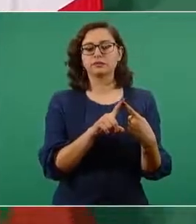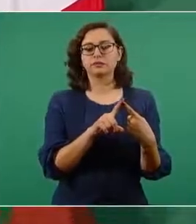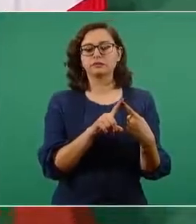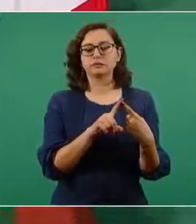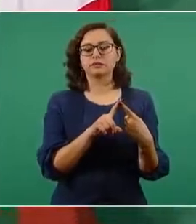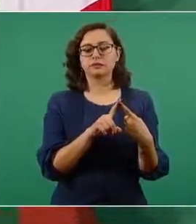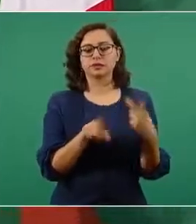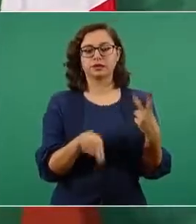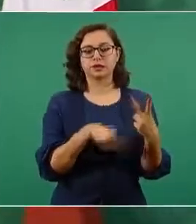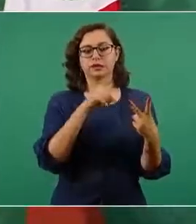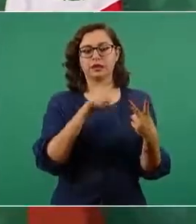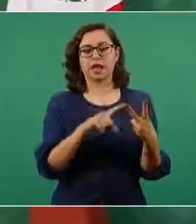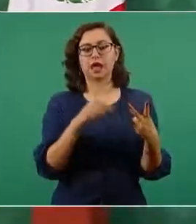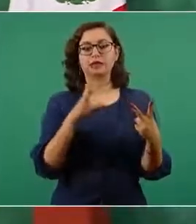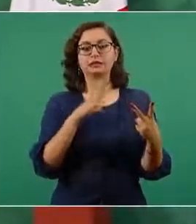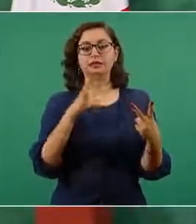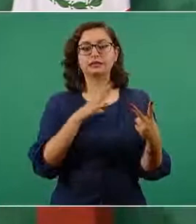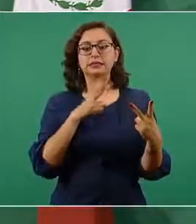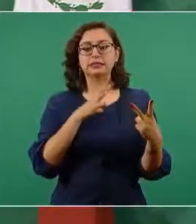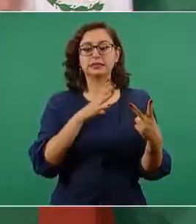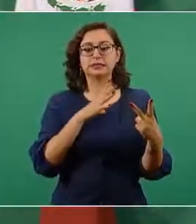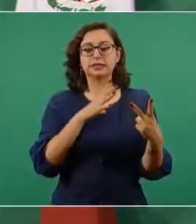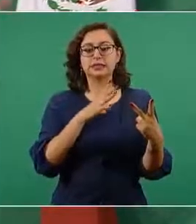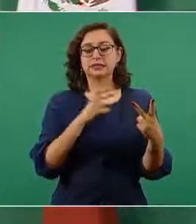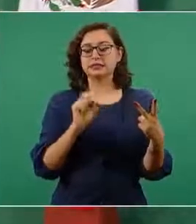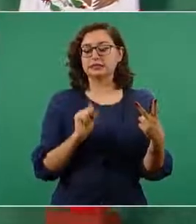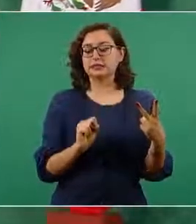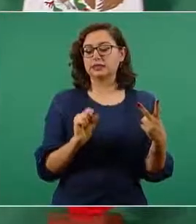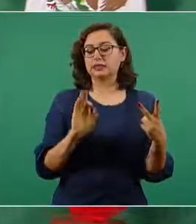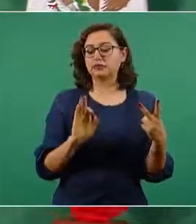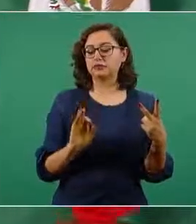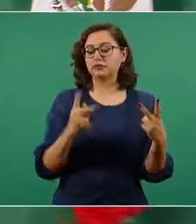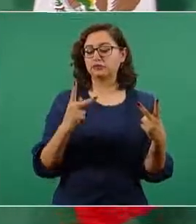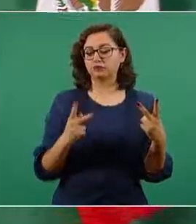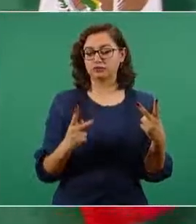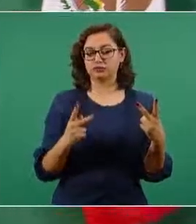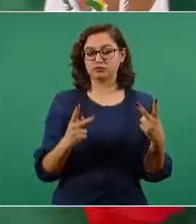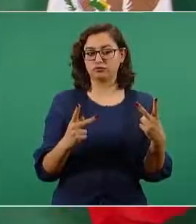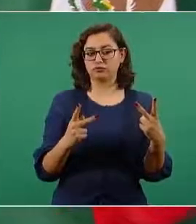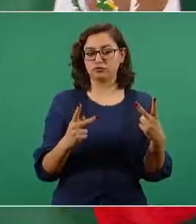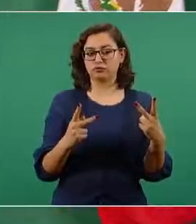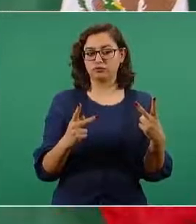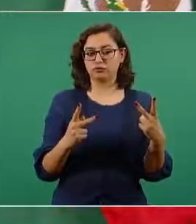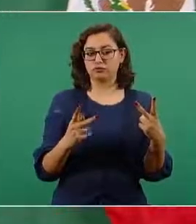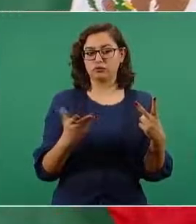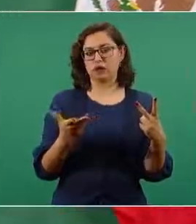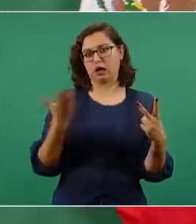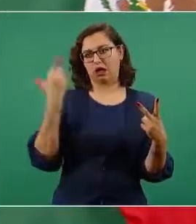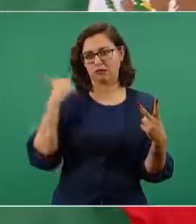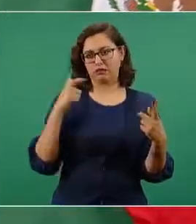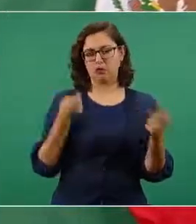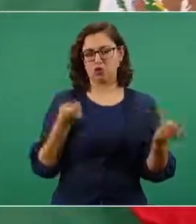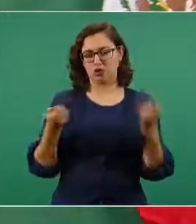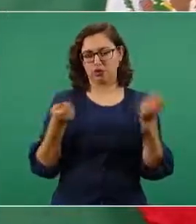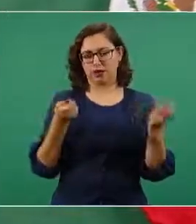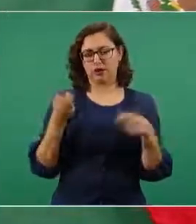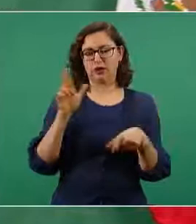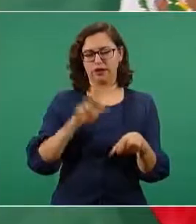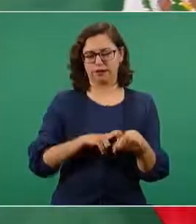Ya existía la Secretaría de la Función Pública, que antes era la Contraloría,